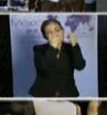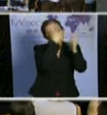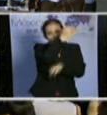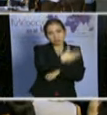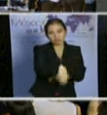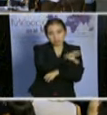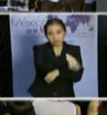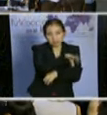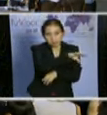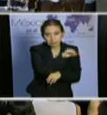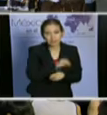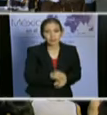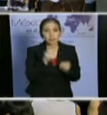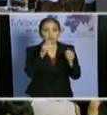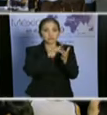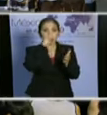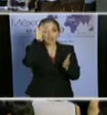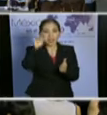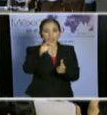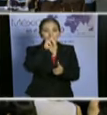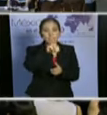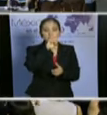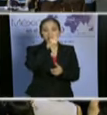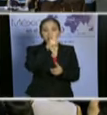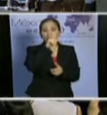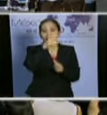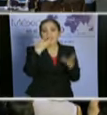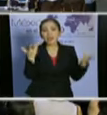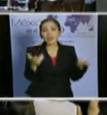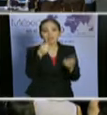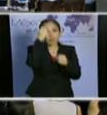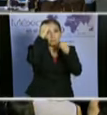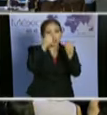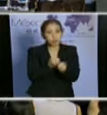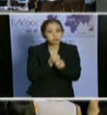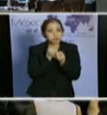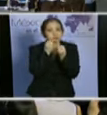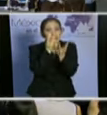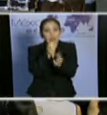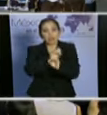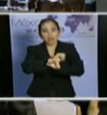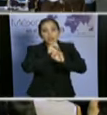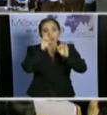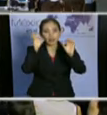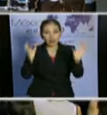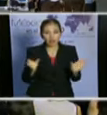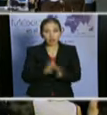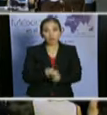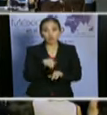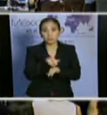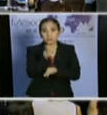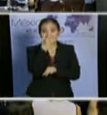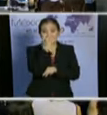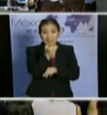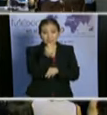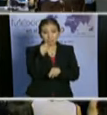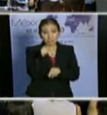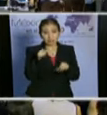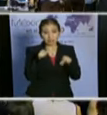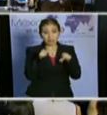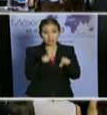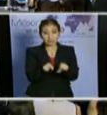búsquedas. Muchas gracias. Miguel nos pide hacer un comentario adicional y por supuesto. Sobre esta